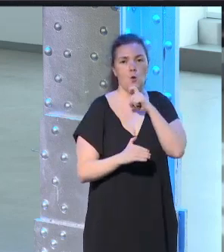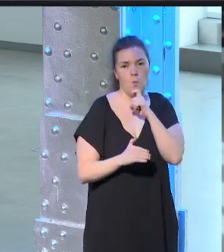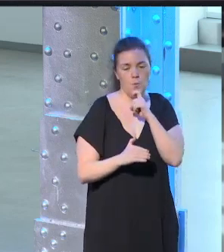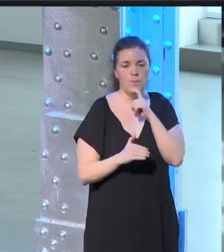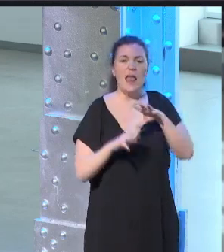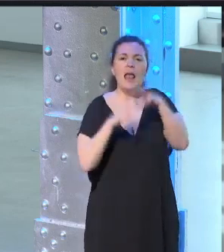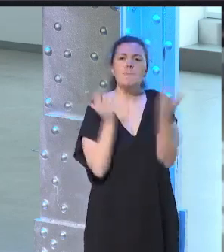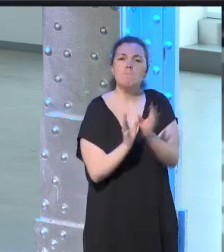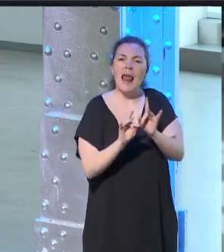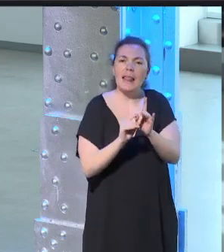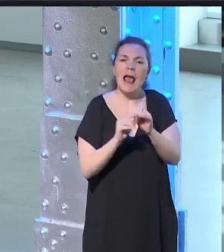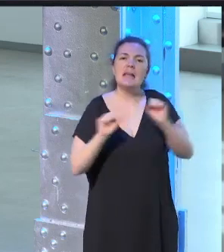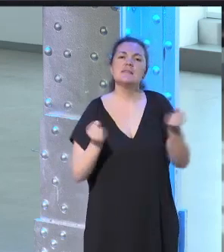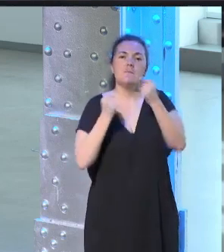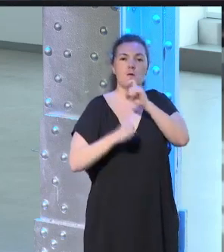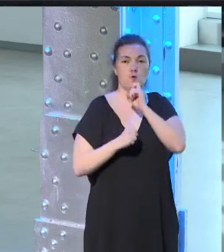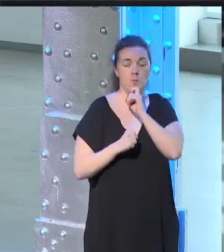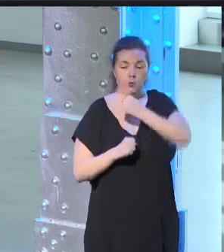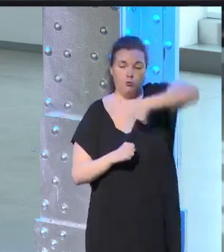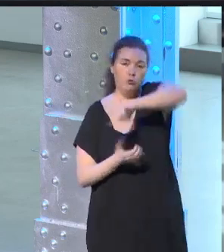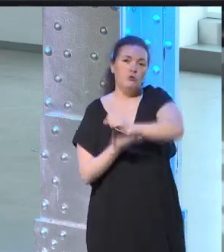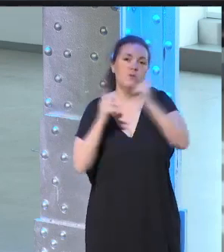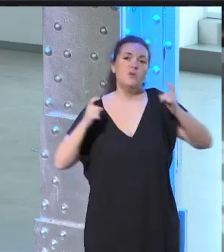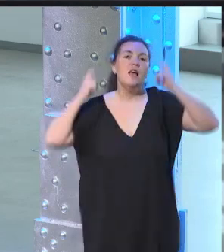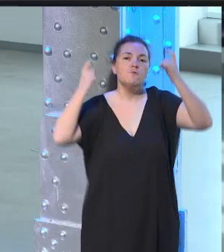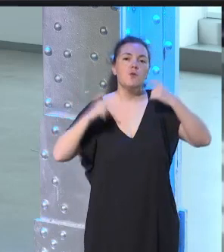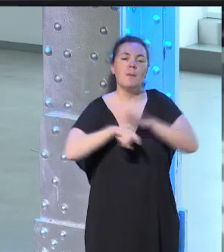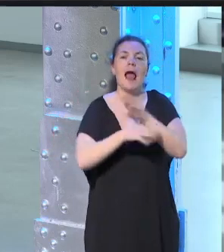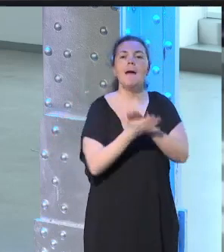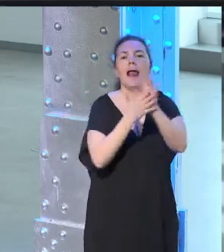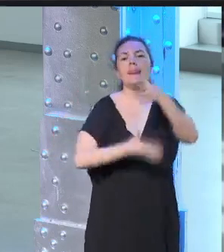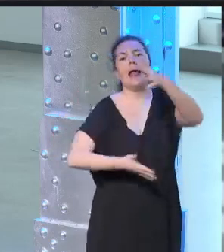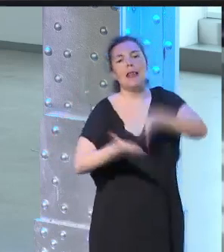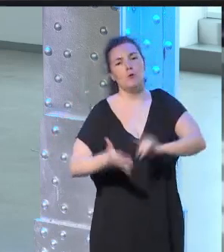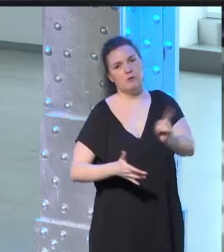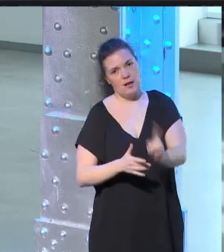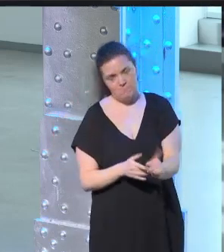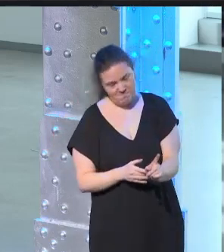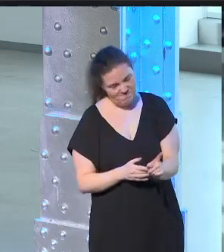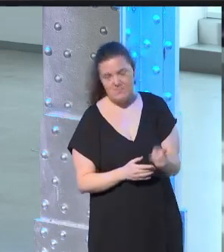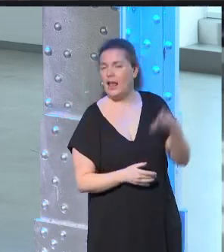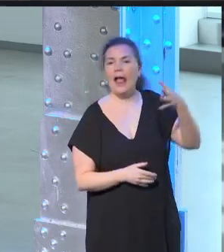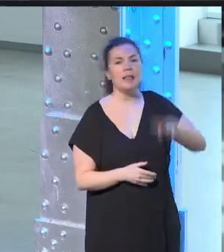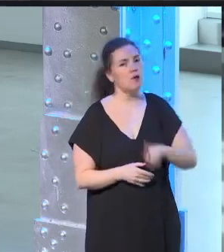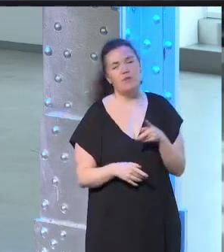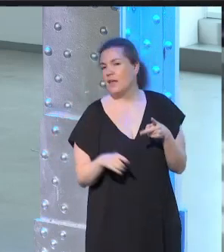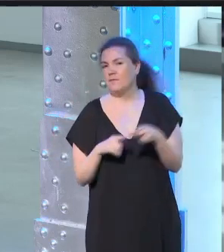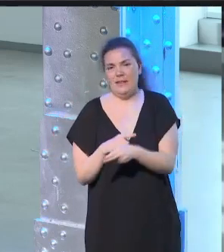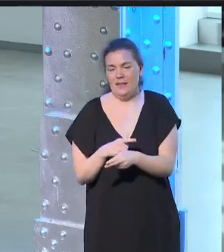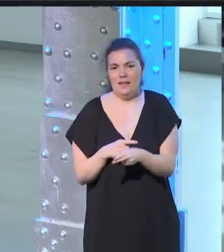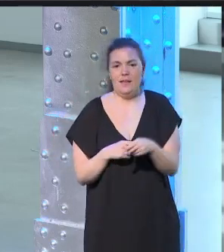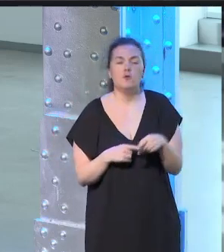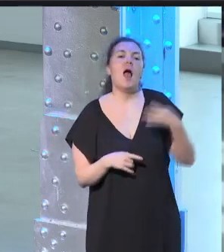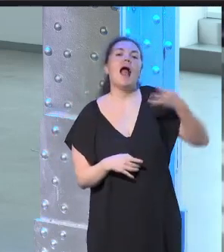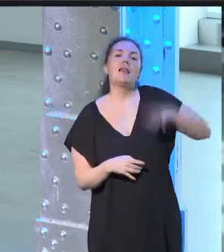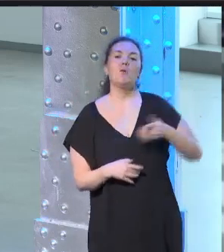planeta? Vamos a hacer un esfuerzo todos porque no hablemos de Cataluña. Yo mismo vengo en este momento, no de Cataluña, lo digo